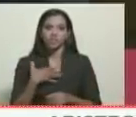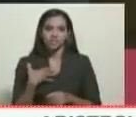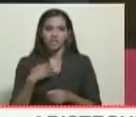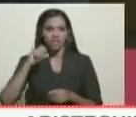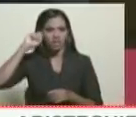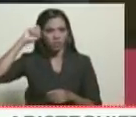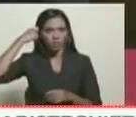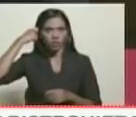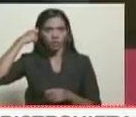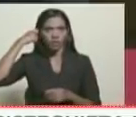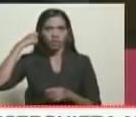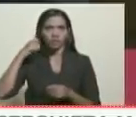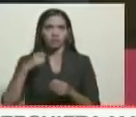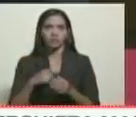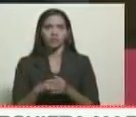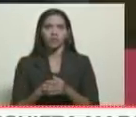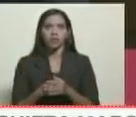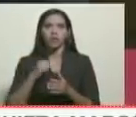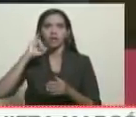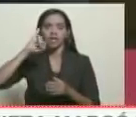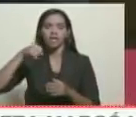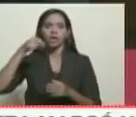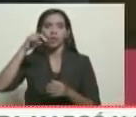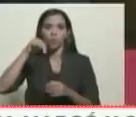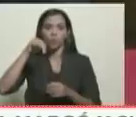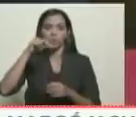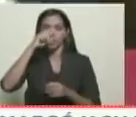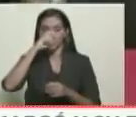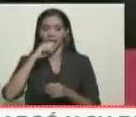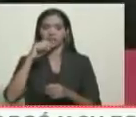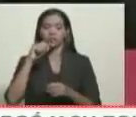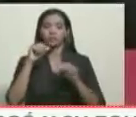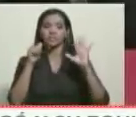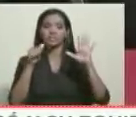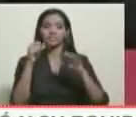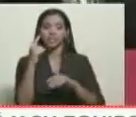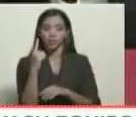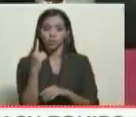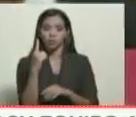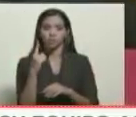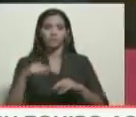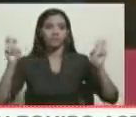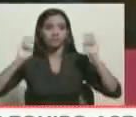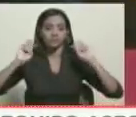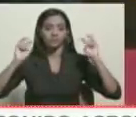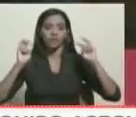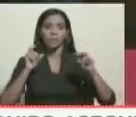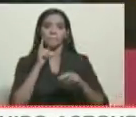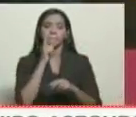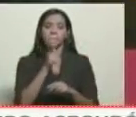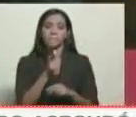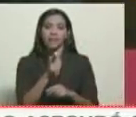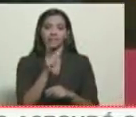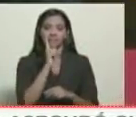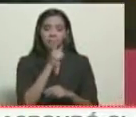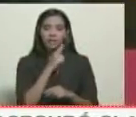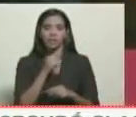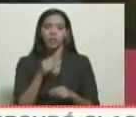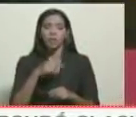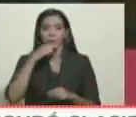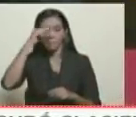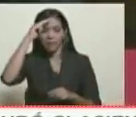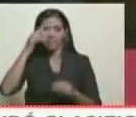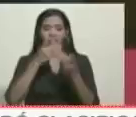rememorar lo que en junio del año 61, el entre comillas mal llamado padre de la democracia, uno de los